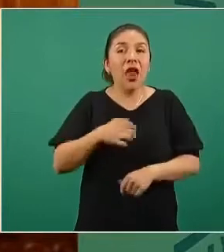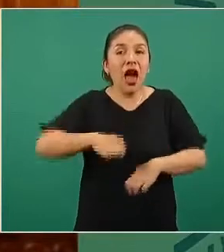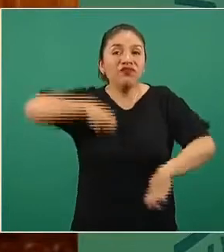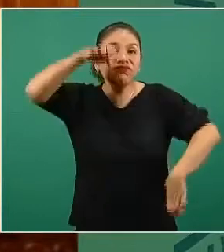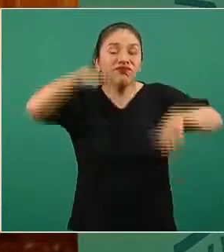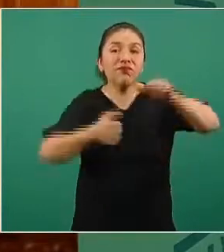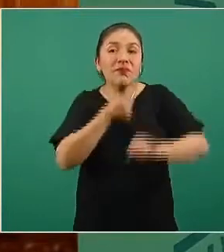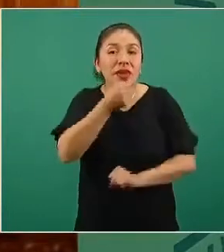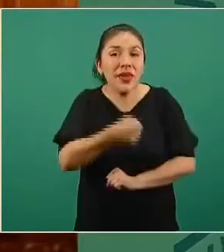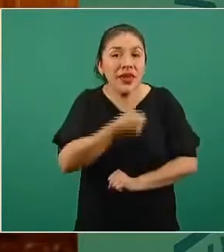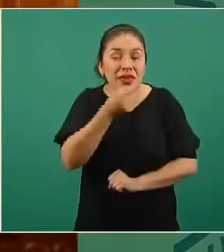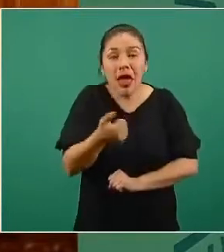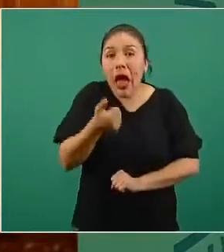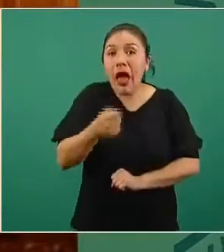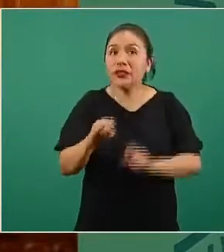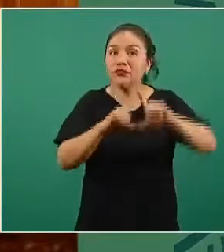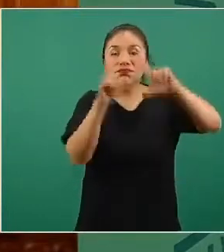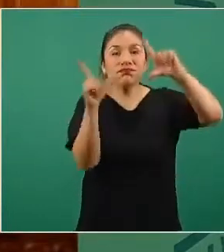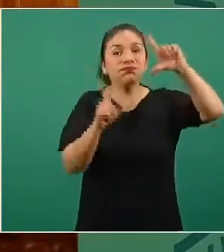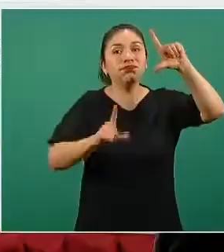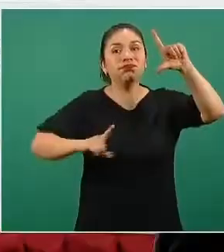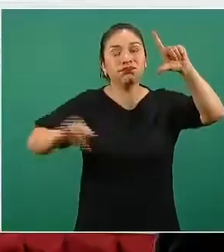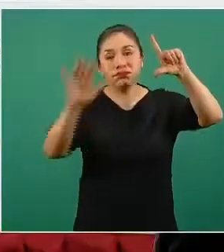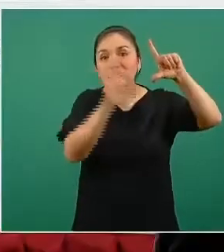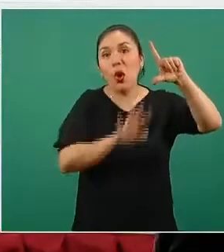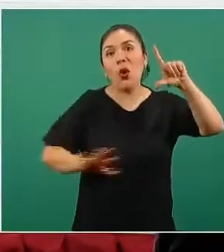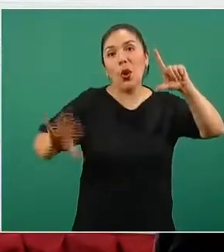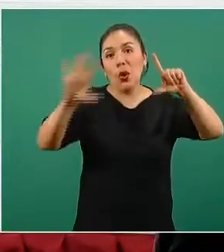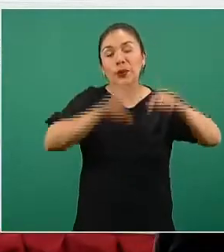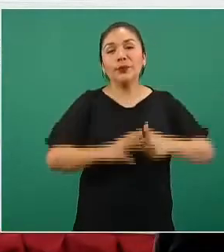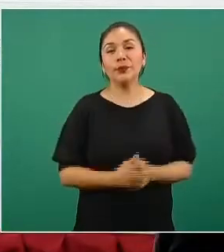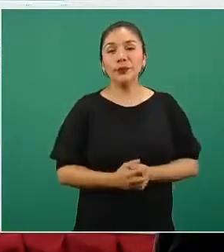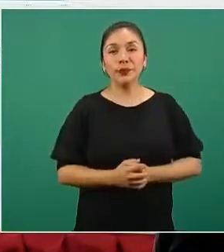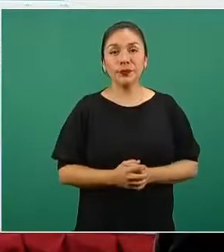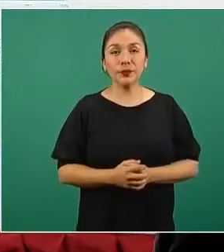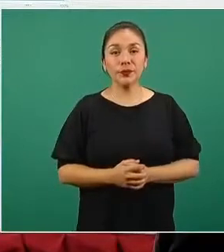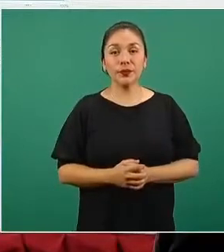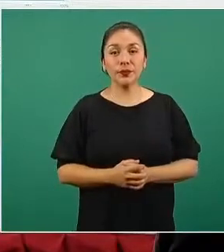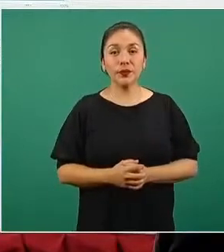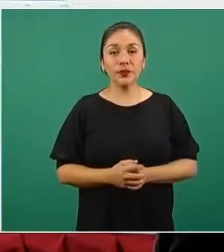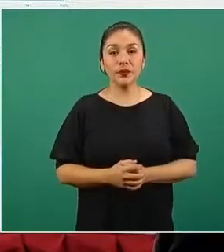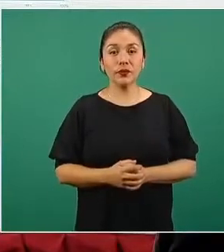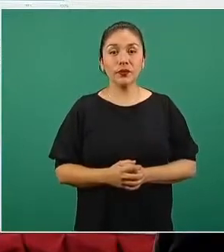mayores en todo el territorio nacional.